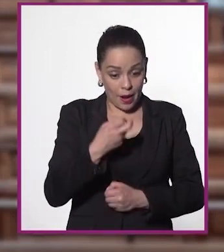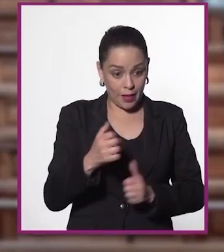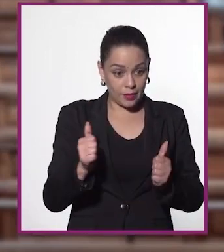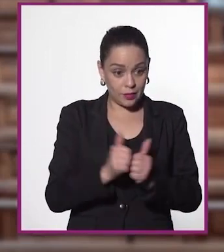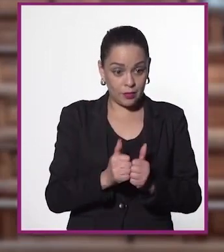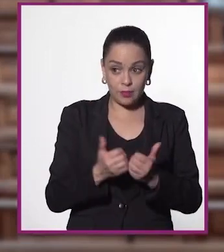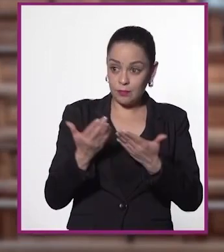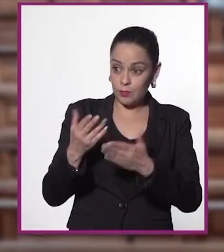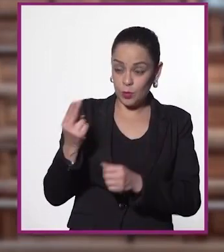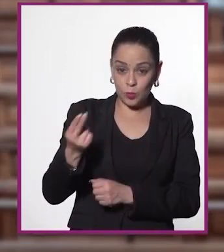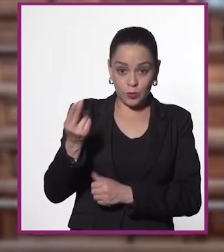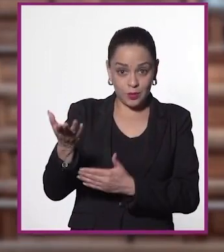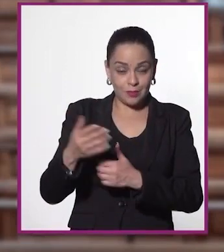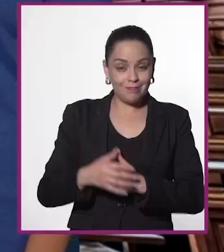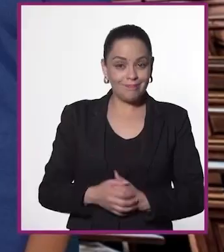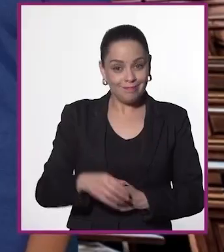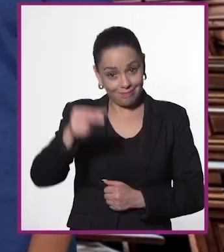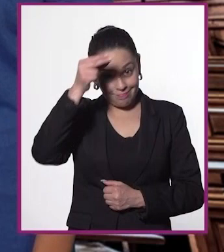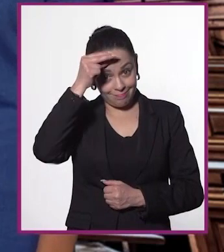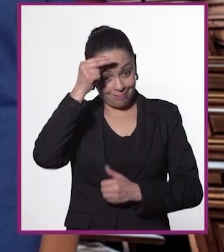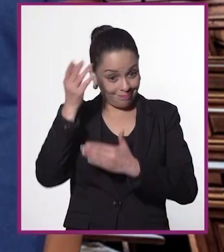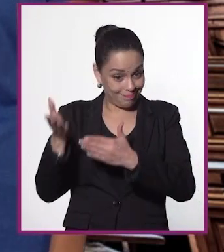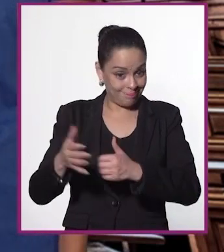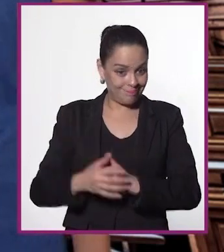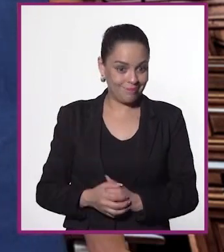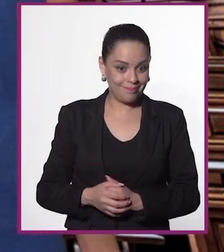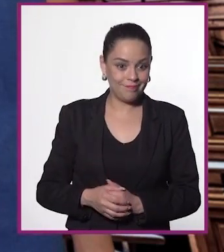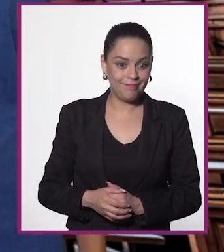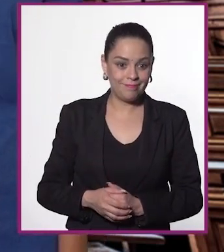alguien tan brillante como usted.